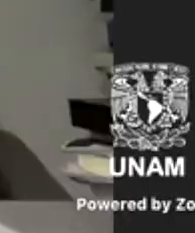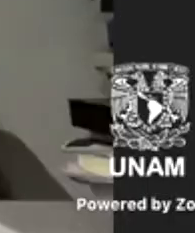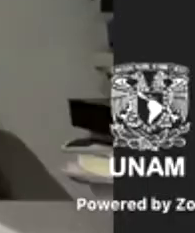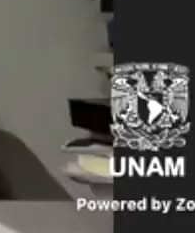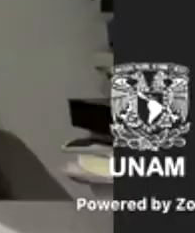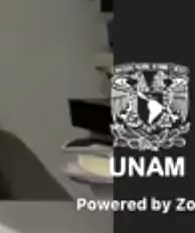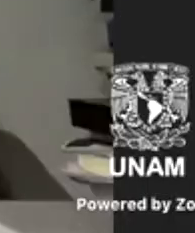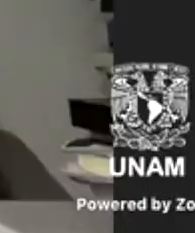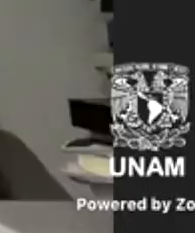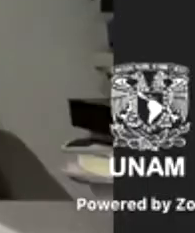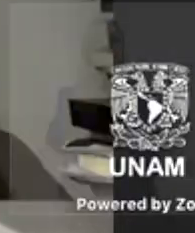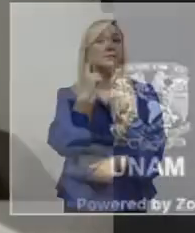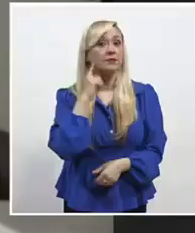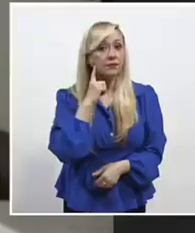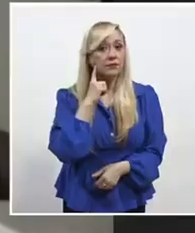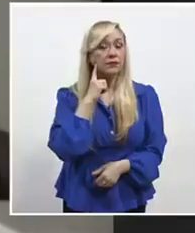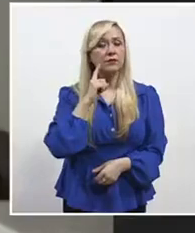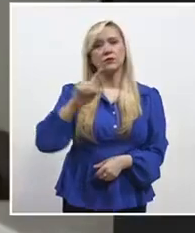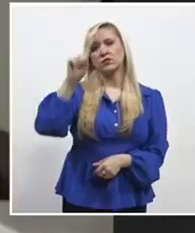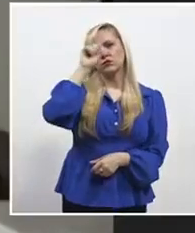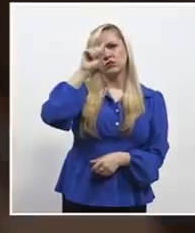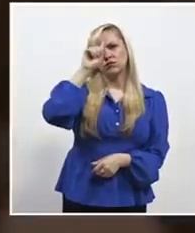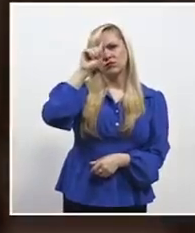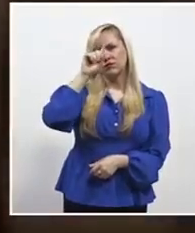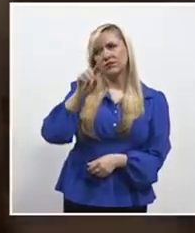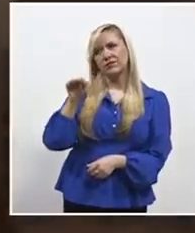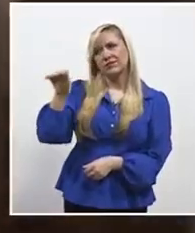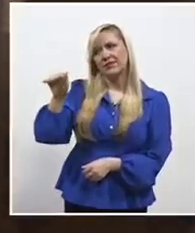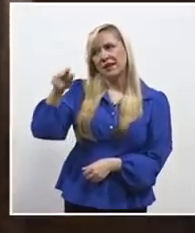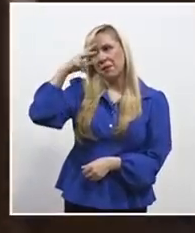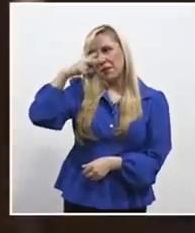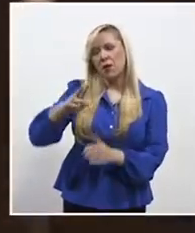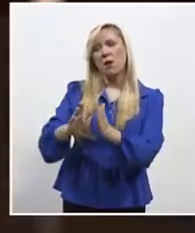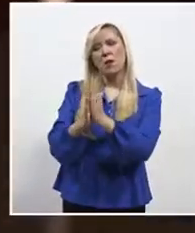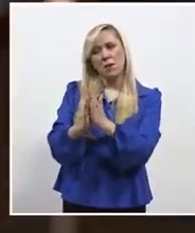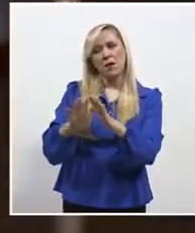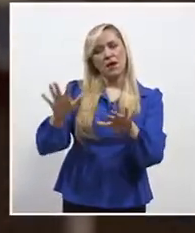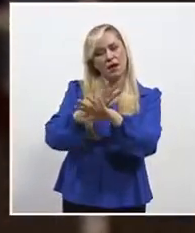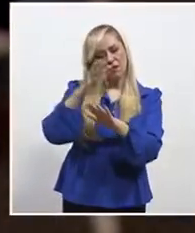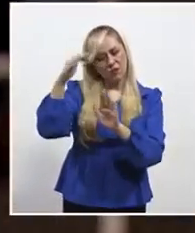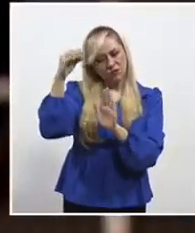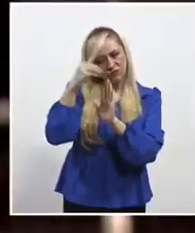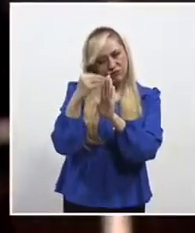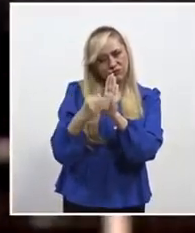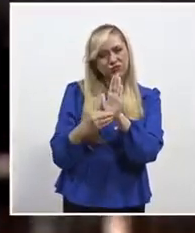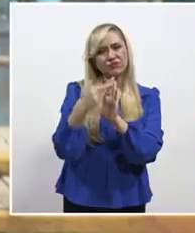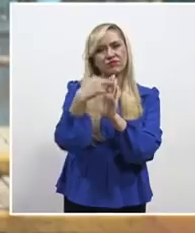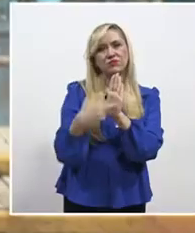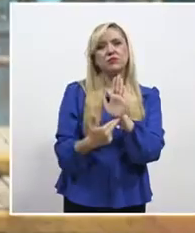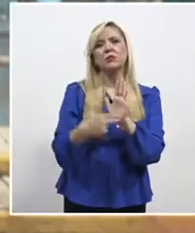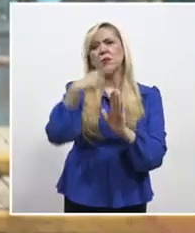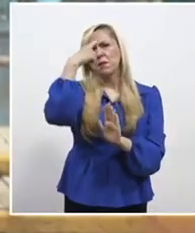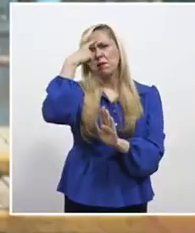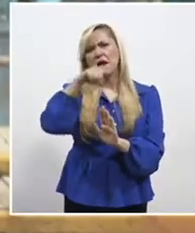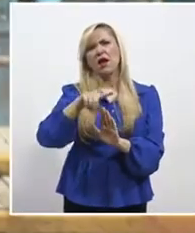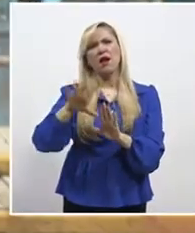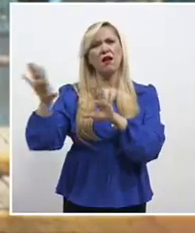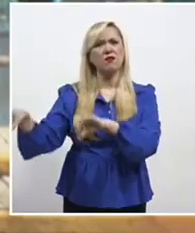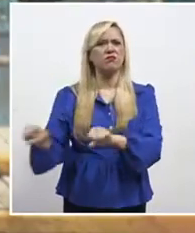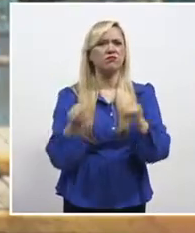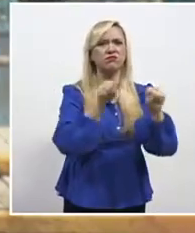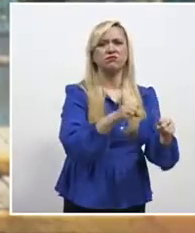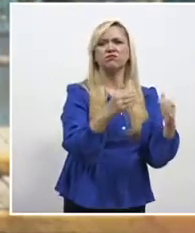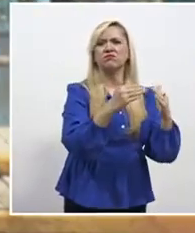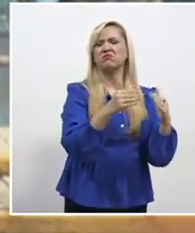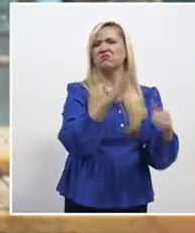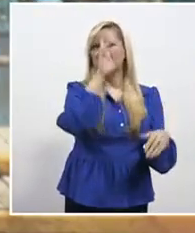Al regresar, recomiendan a México agilizar la actualización de su marco normativo en materia de arraigo y prisión